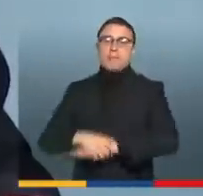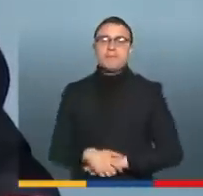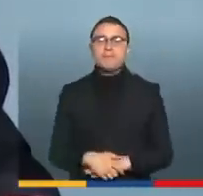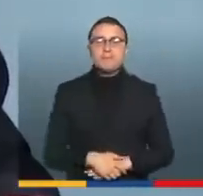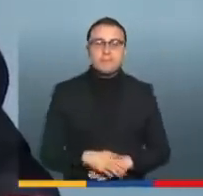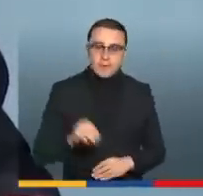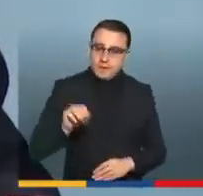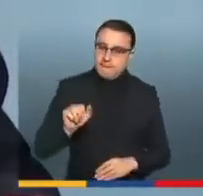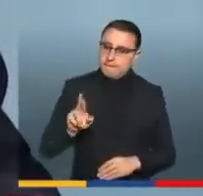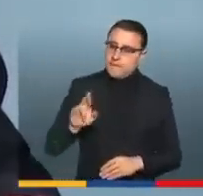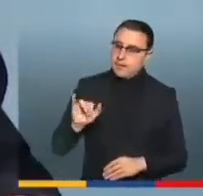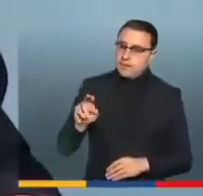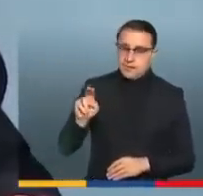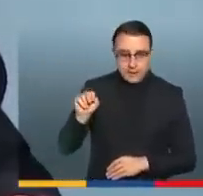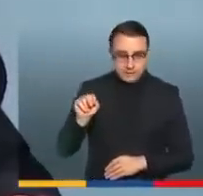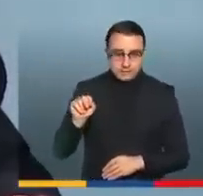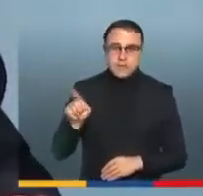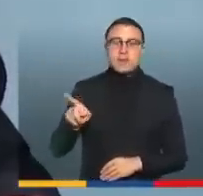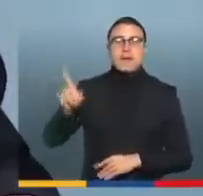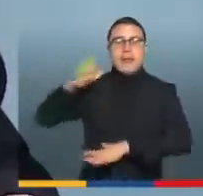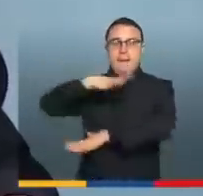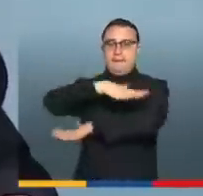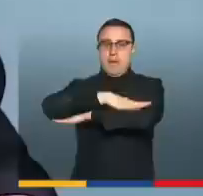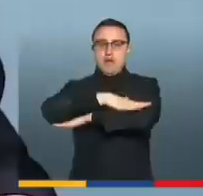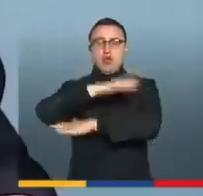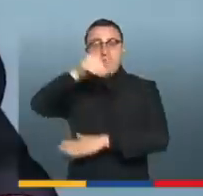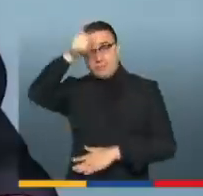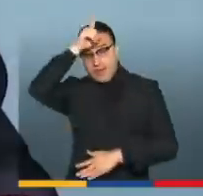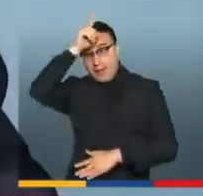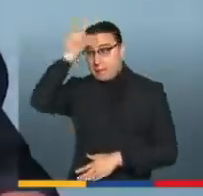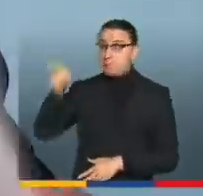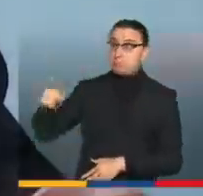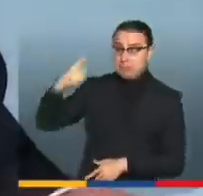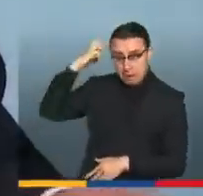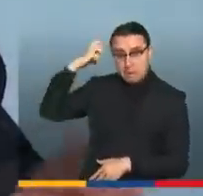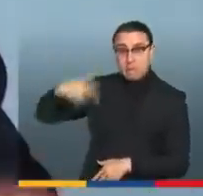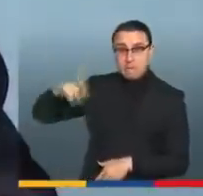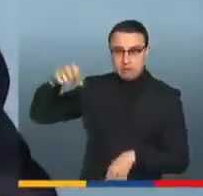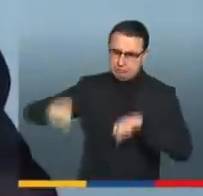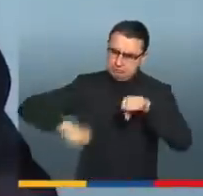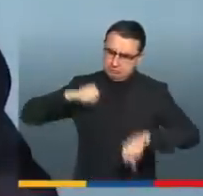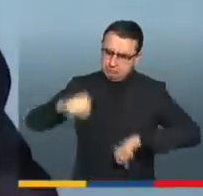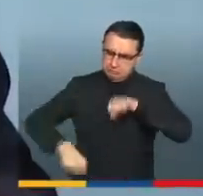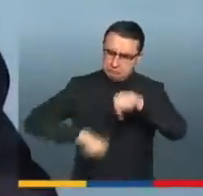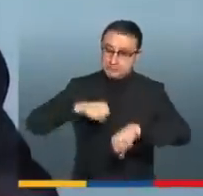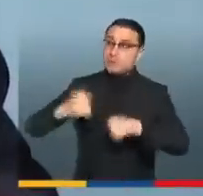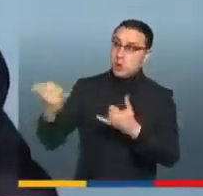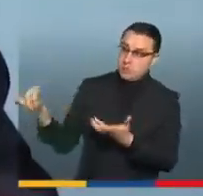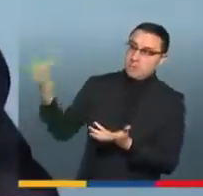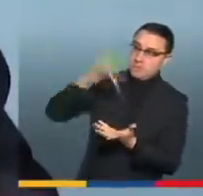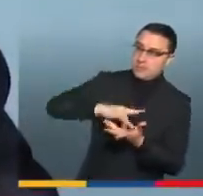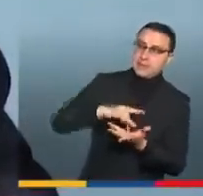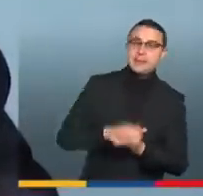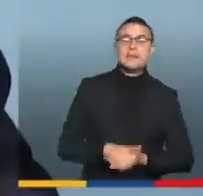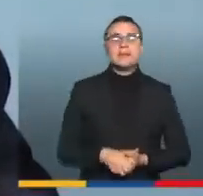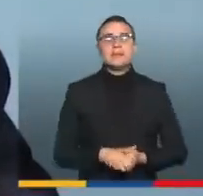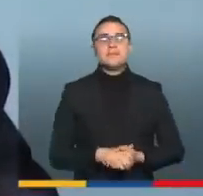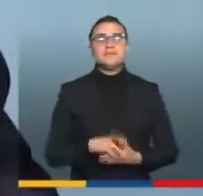Marianne Schuegraf, embajadora de Alemania y gran ciclista, aquí presente.